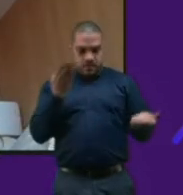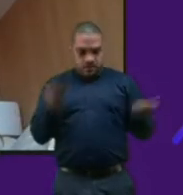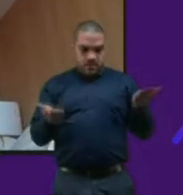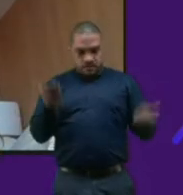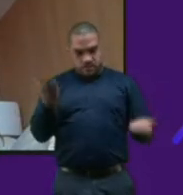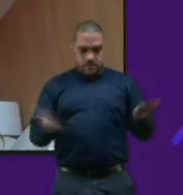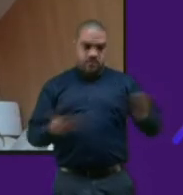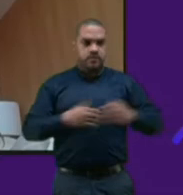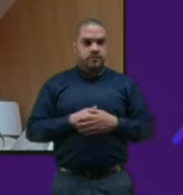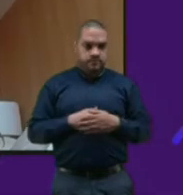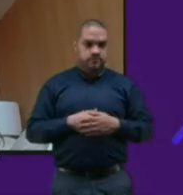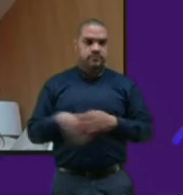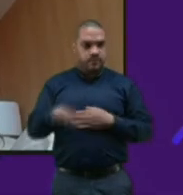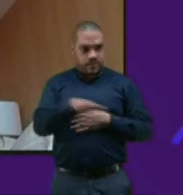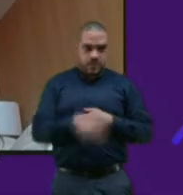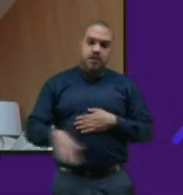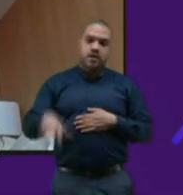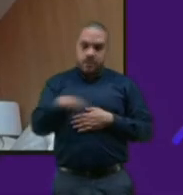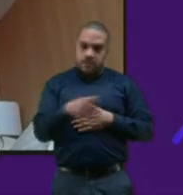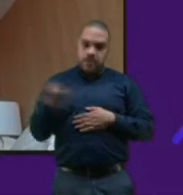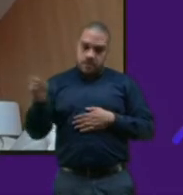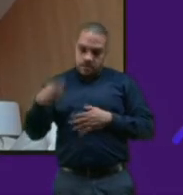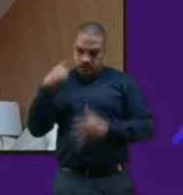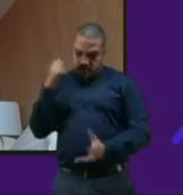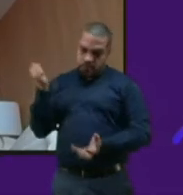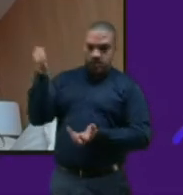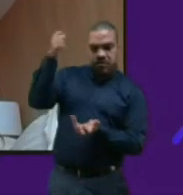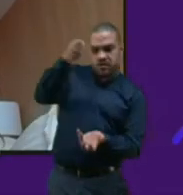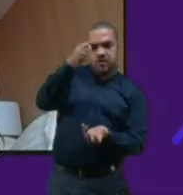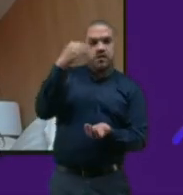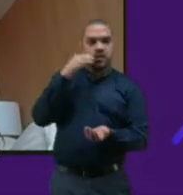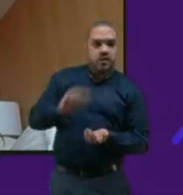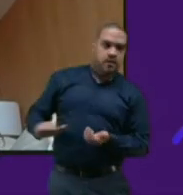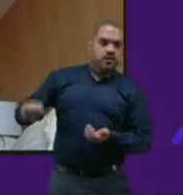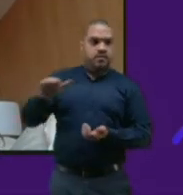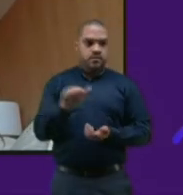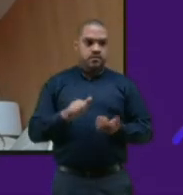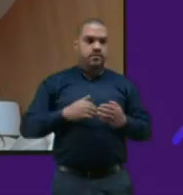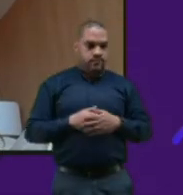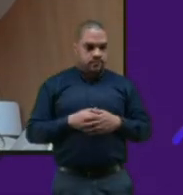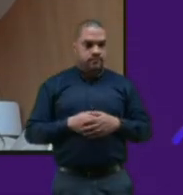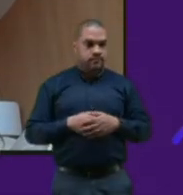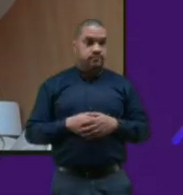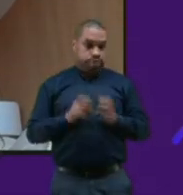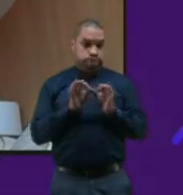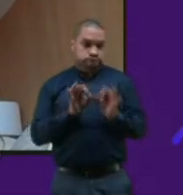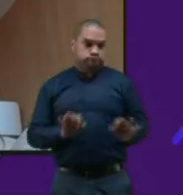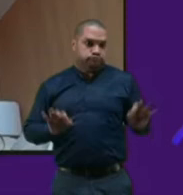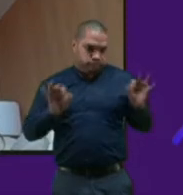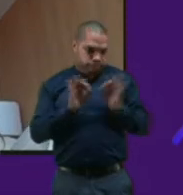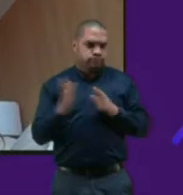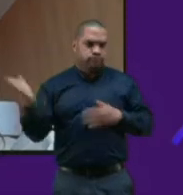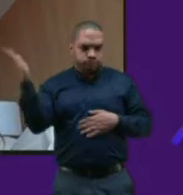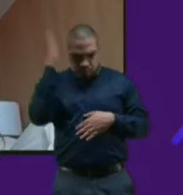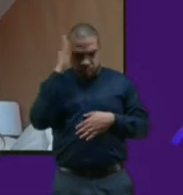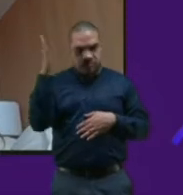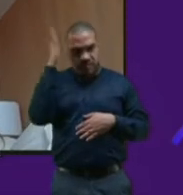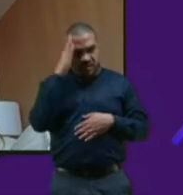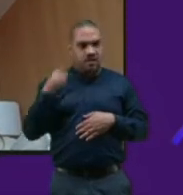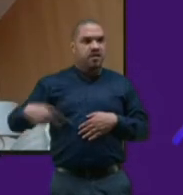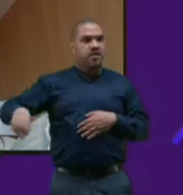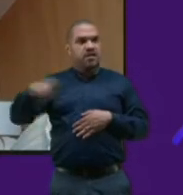una parte que queremos invertir en mujeres, hacer entender un poco la importancia de tener mujeres en el C-level,